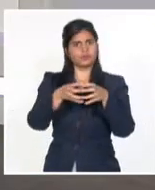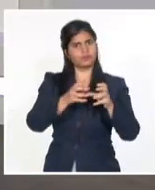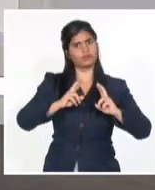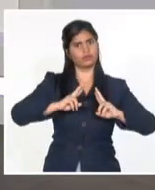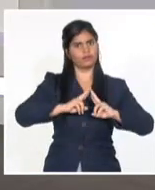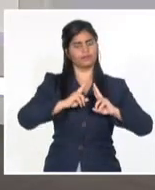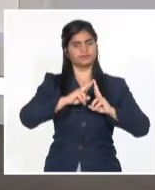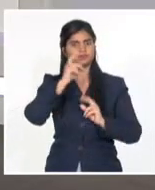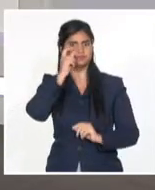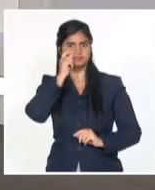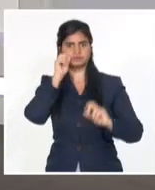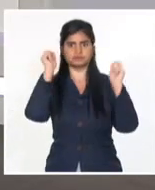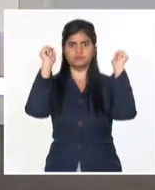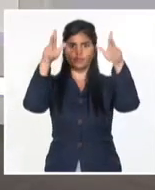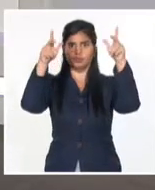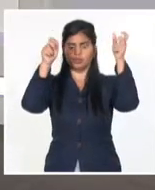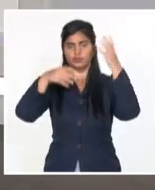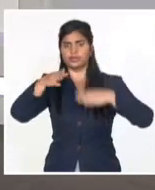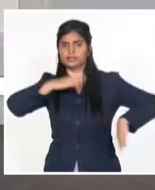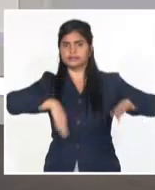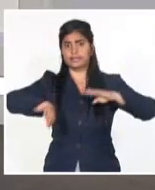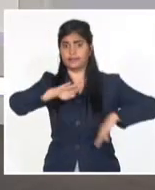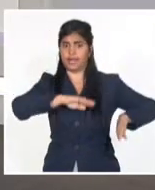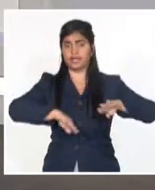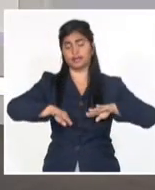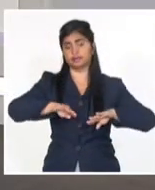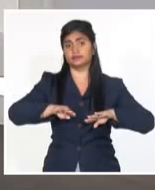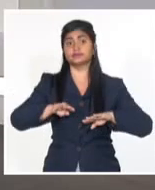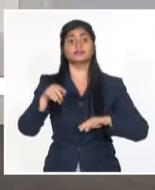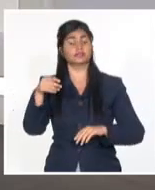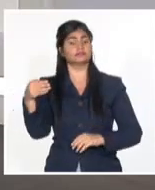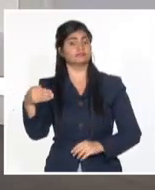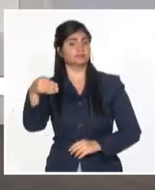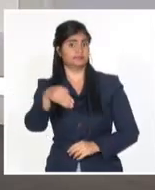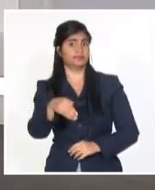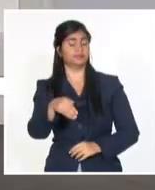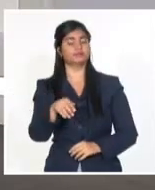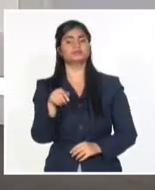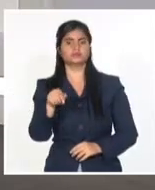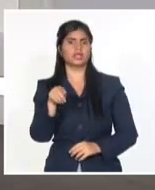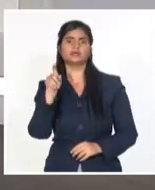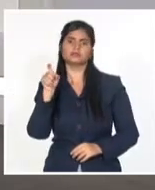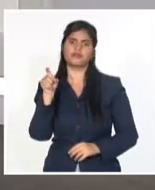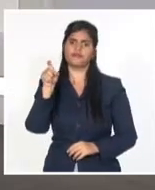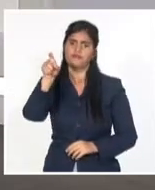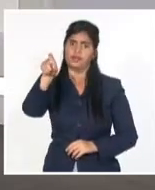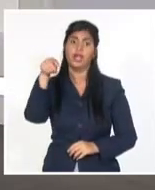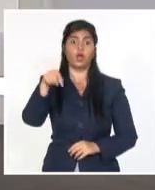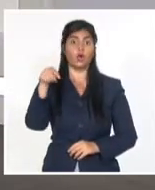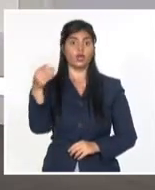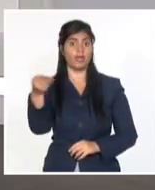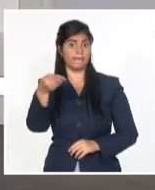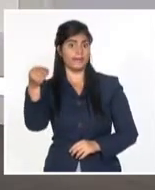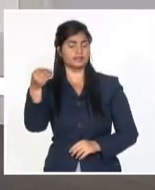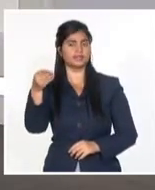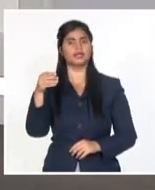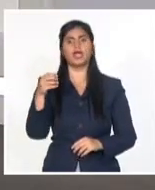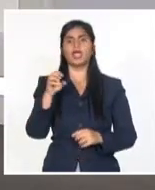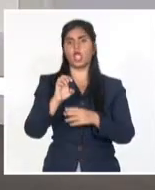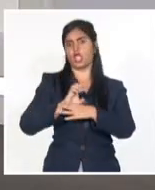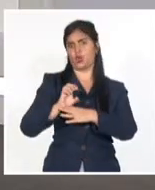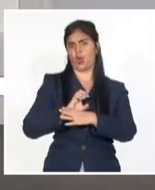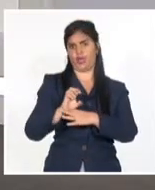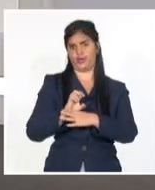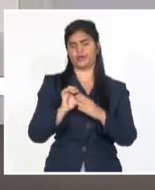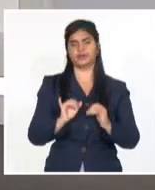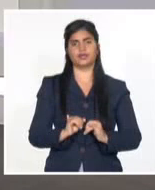voleibol de playa, integrada por Noslen Díaz y Jorge Luis Alayo, ya están en semifinales al vencer hoy a la dupla de Ecuador. Desde la